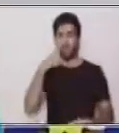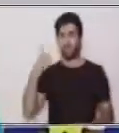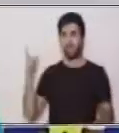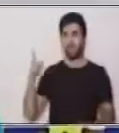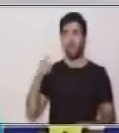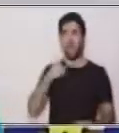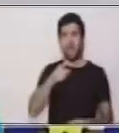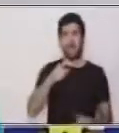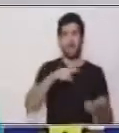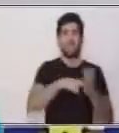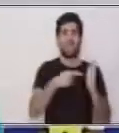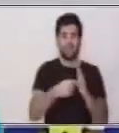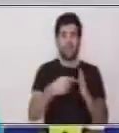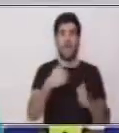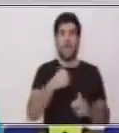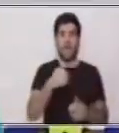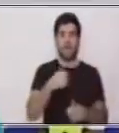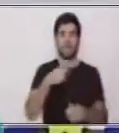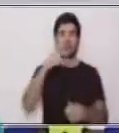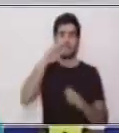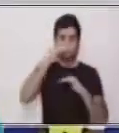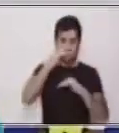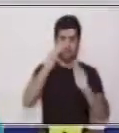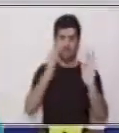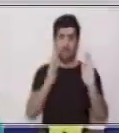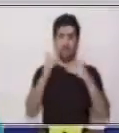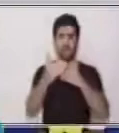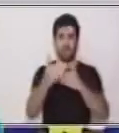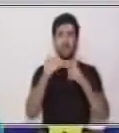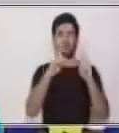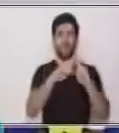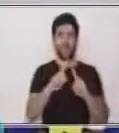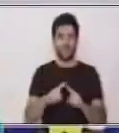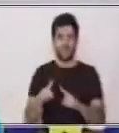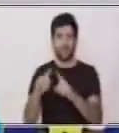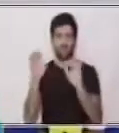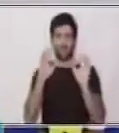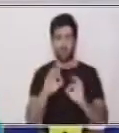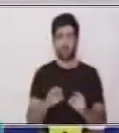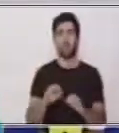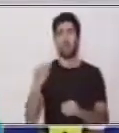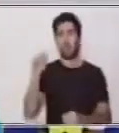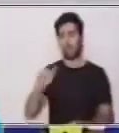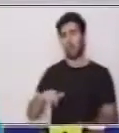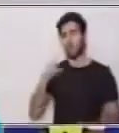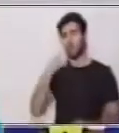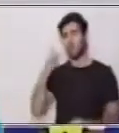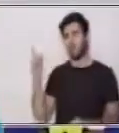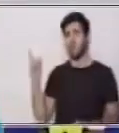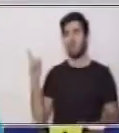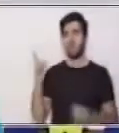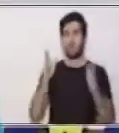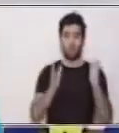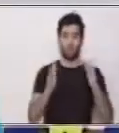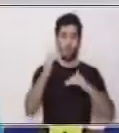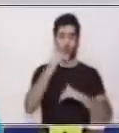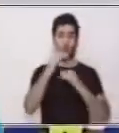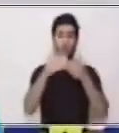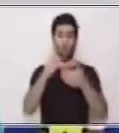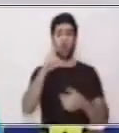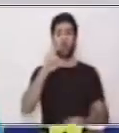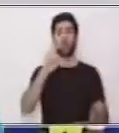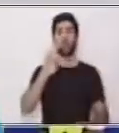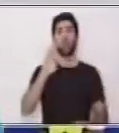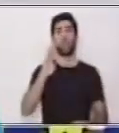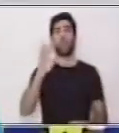que tienen dos bases de tres o más lados. En este caso vamos a realizar un cubo. Por lo tanto,